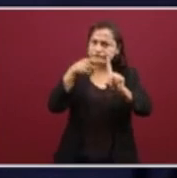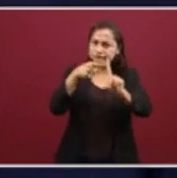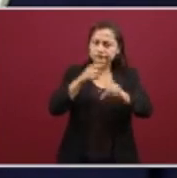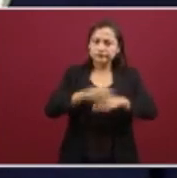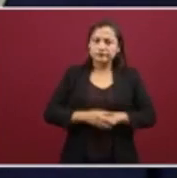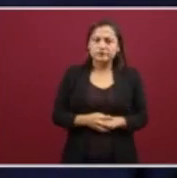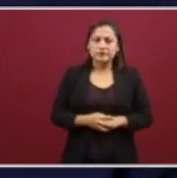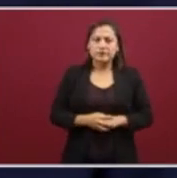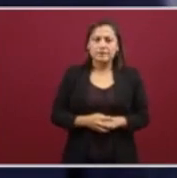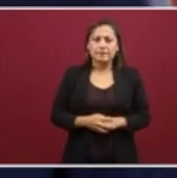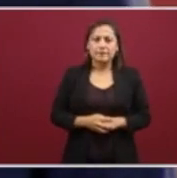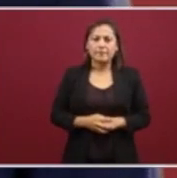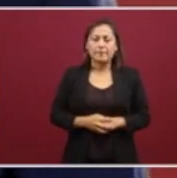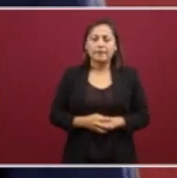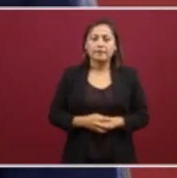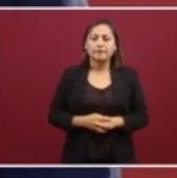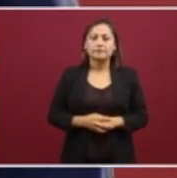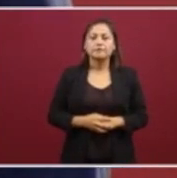así